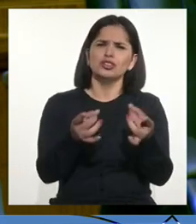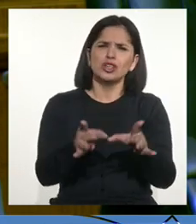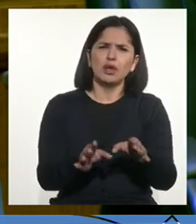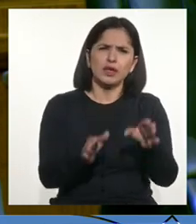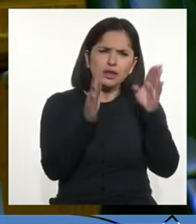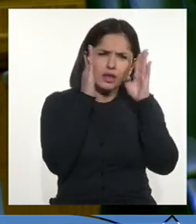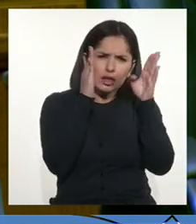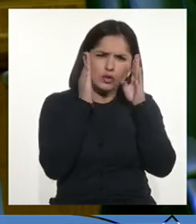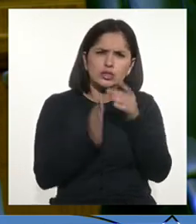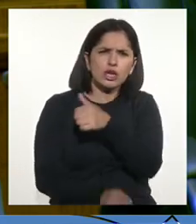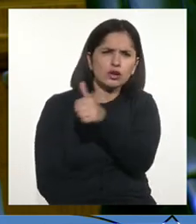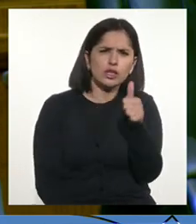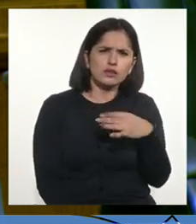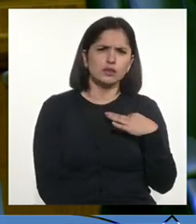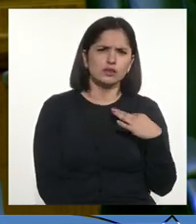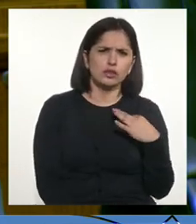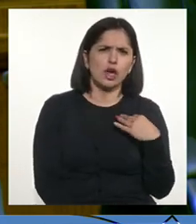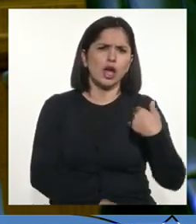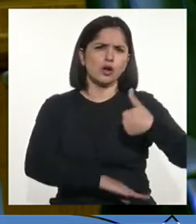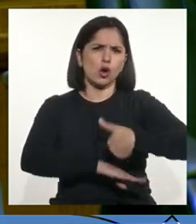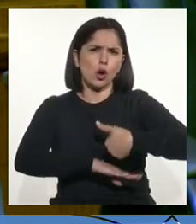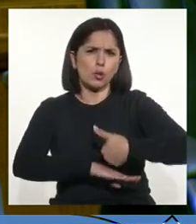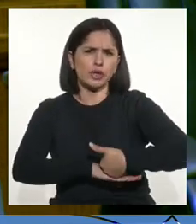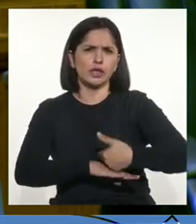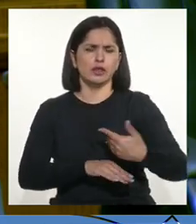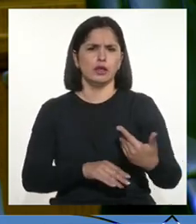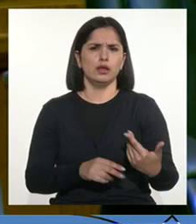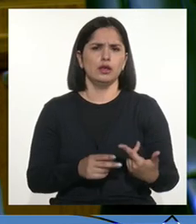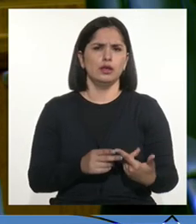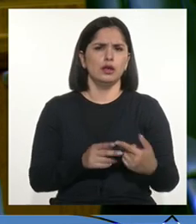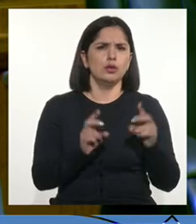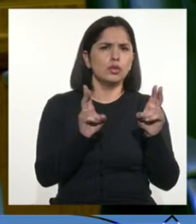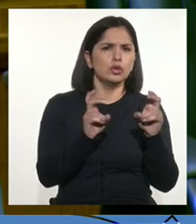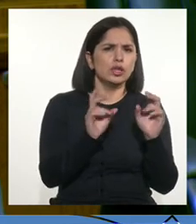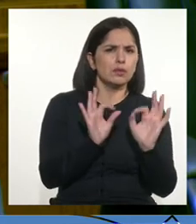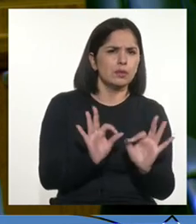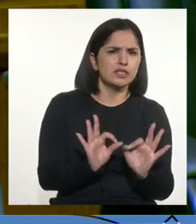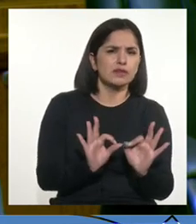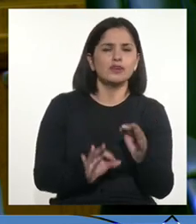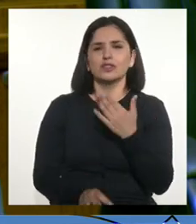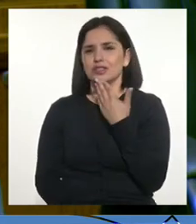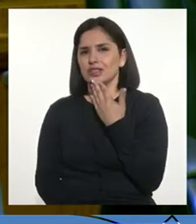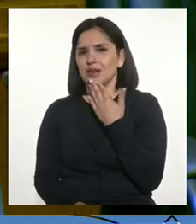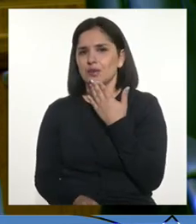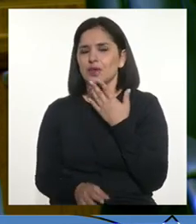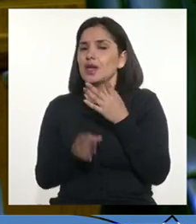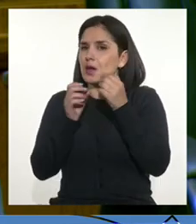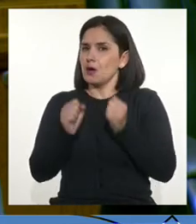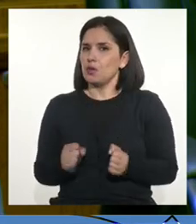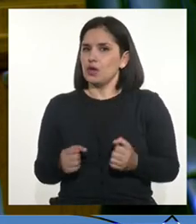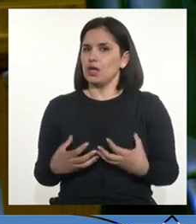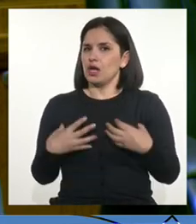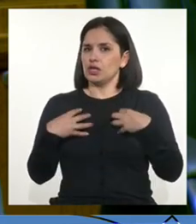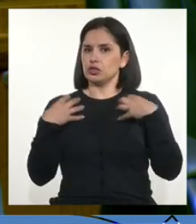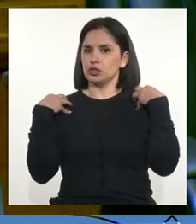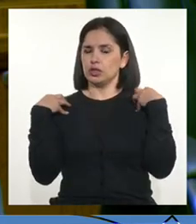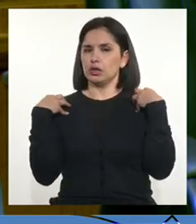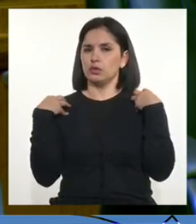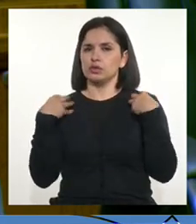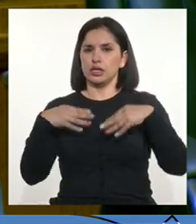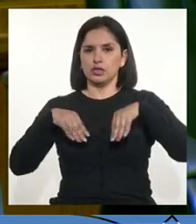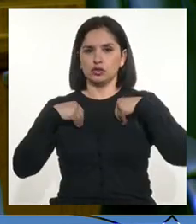escuchar lo que la ciudadanía pide por una coyuntura específica sino que también tenemos que ser capaces de mejorar